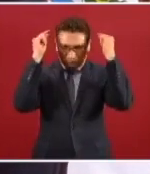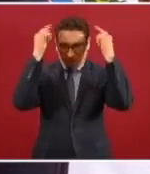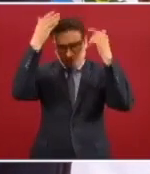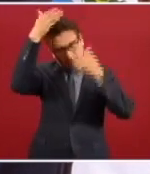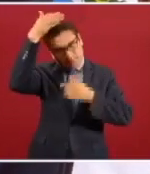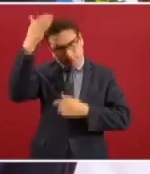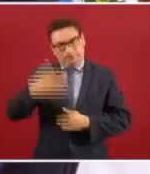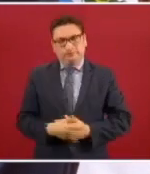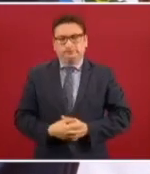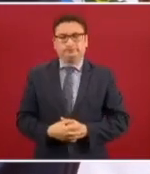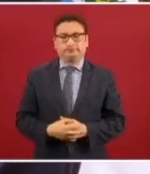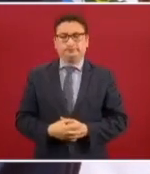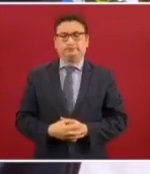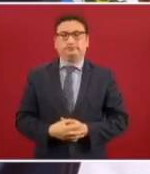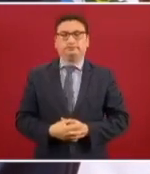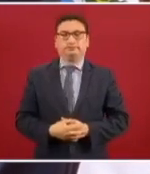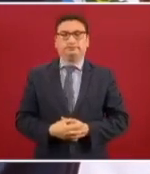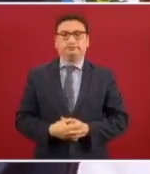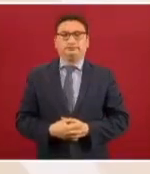en estos